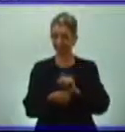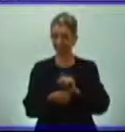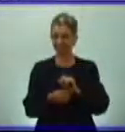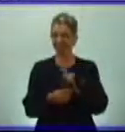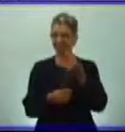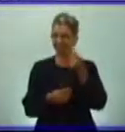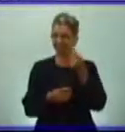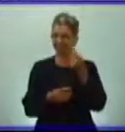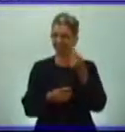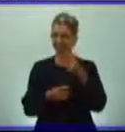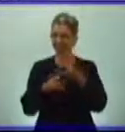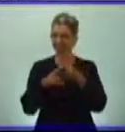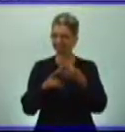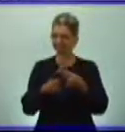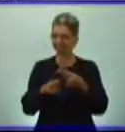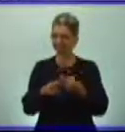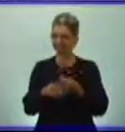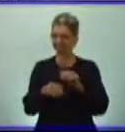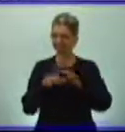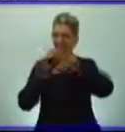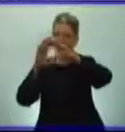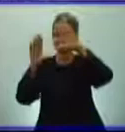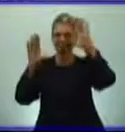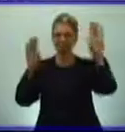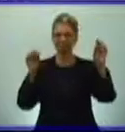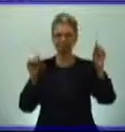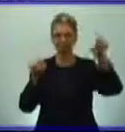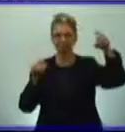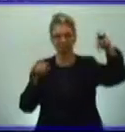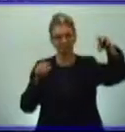Vamos a ir mencionándolas. Pinar del Río,